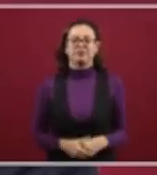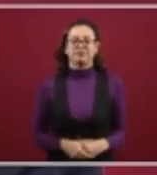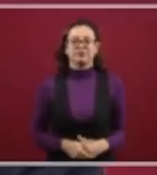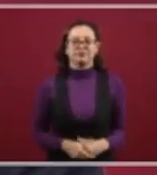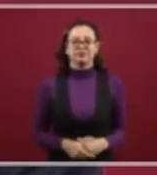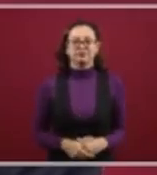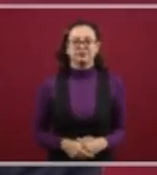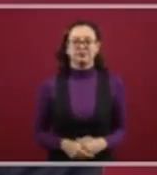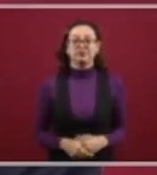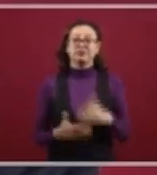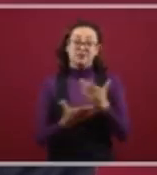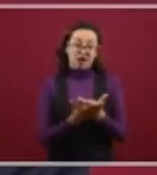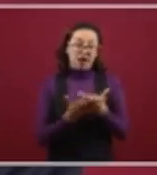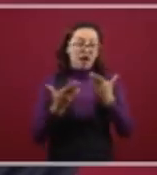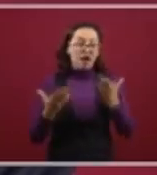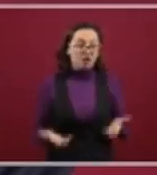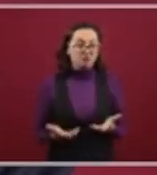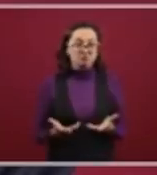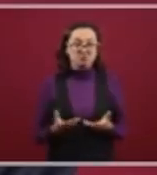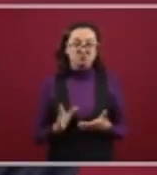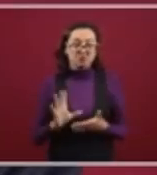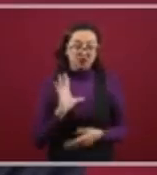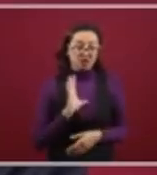Ahora el apoyo es directo